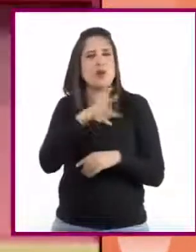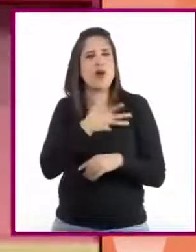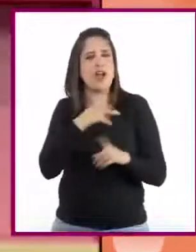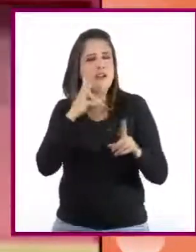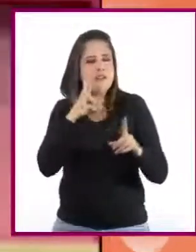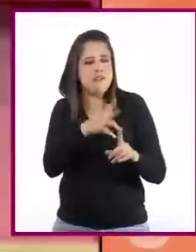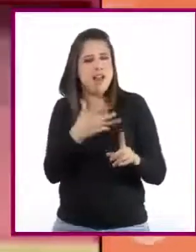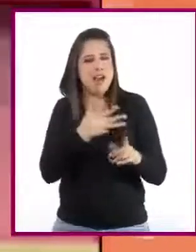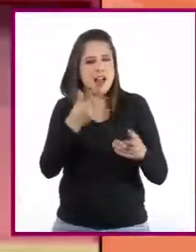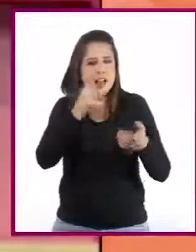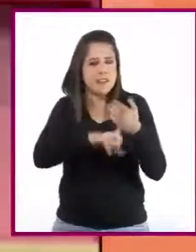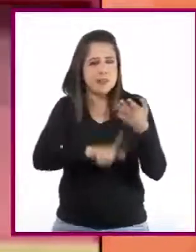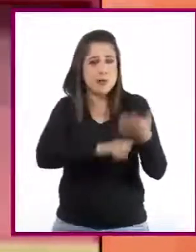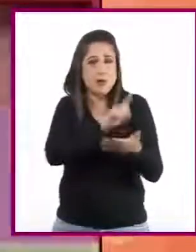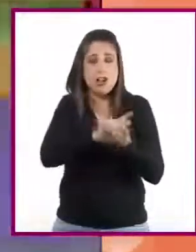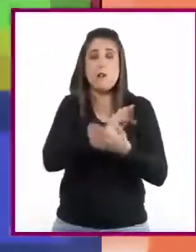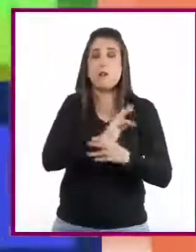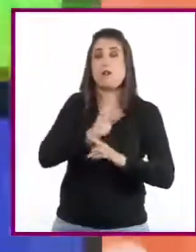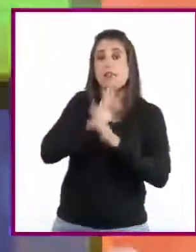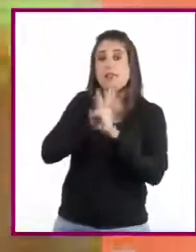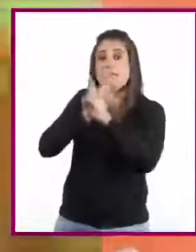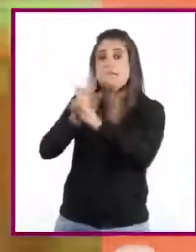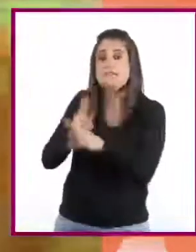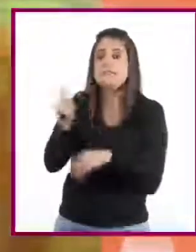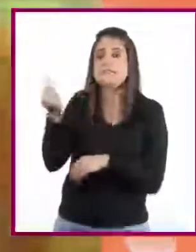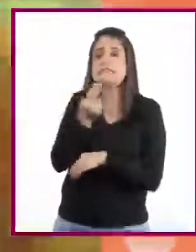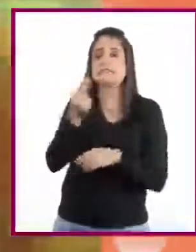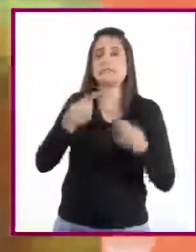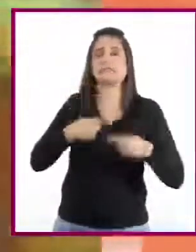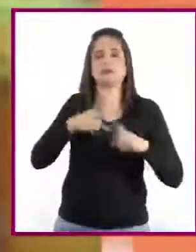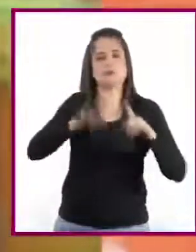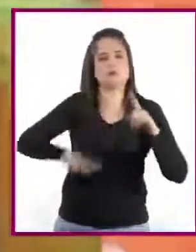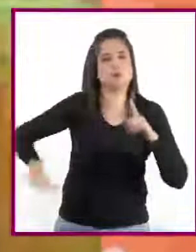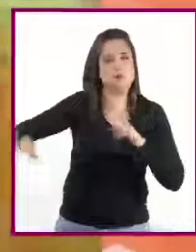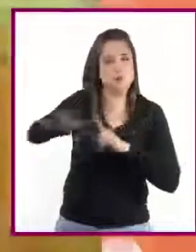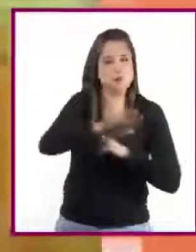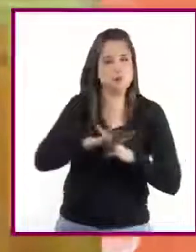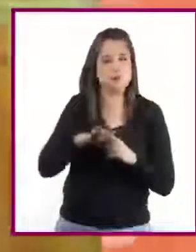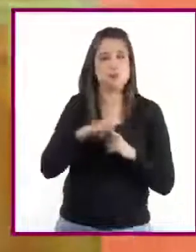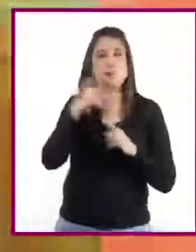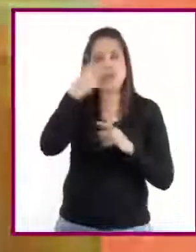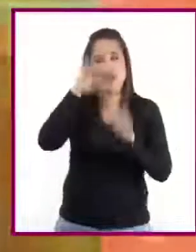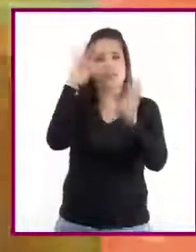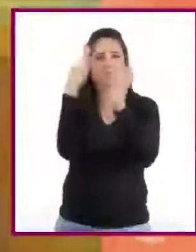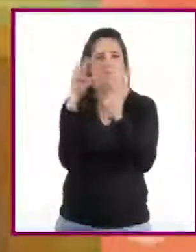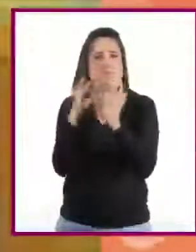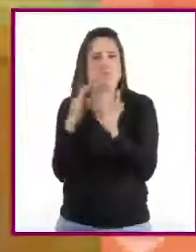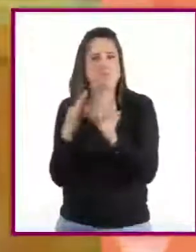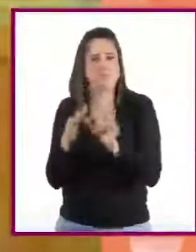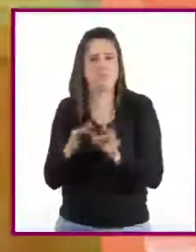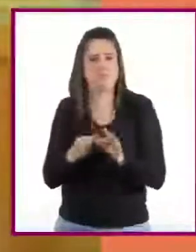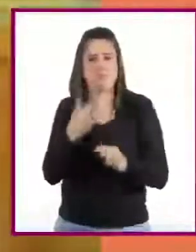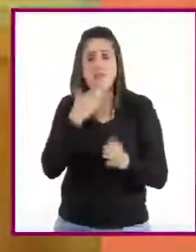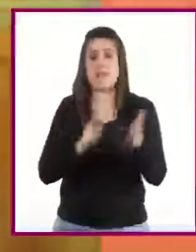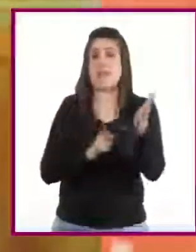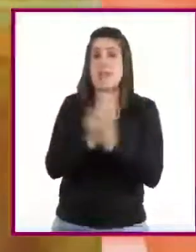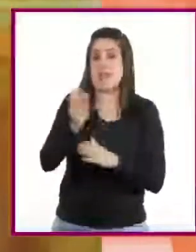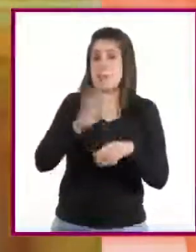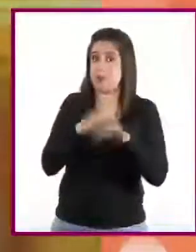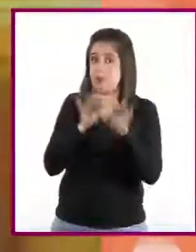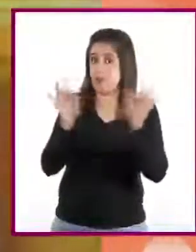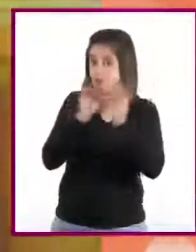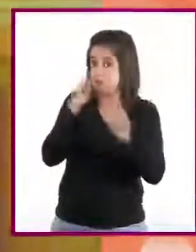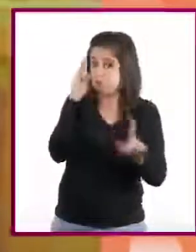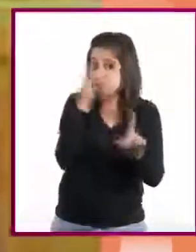tiene un contenido que responda a unas necesidades de la población a través del cumplimiento de sus derechos